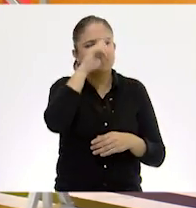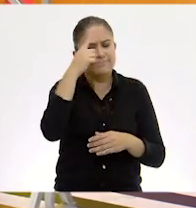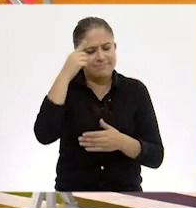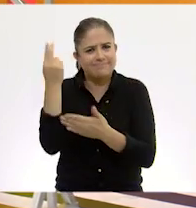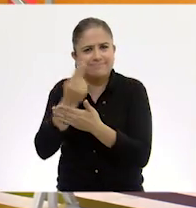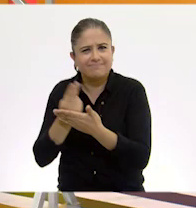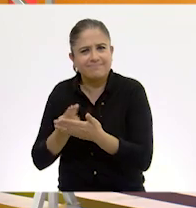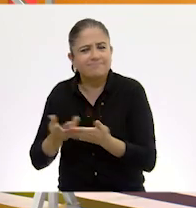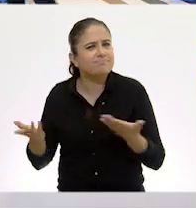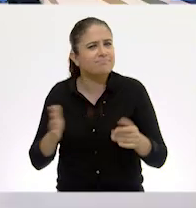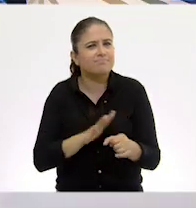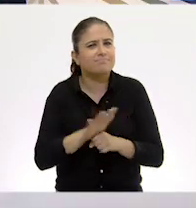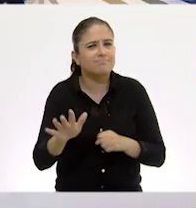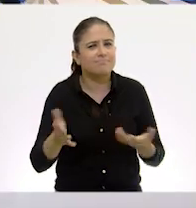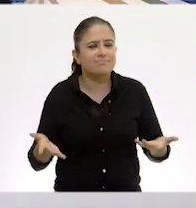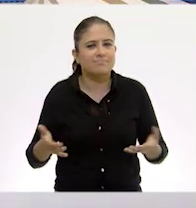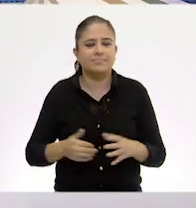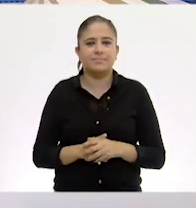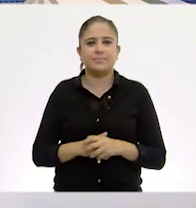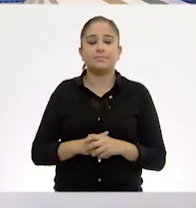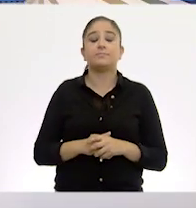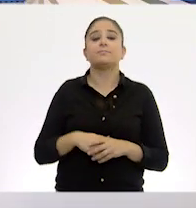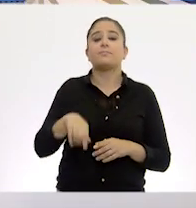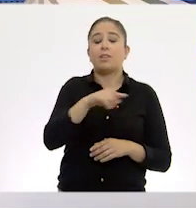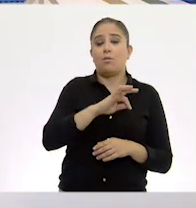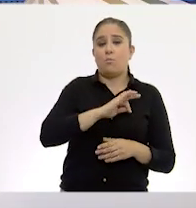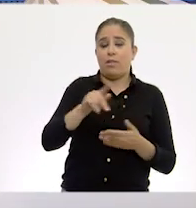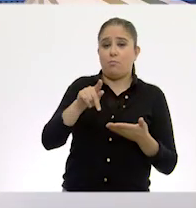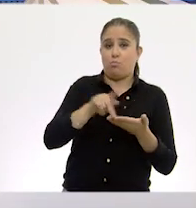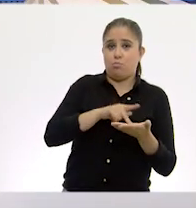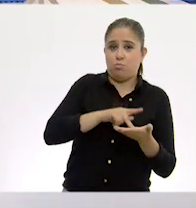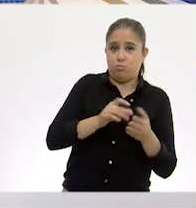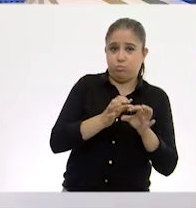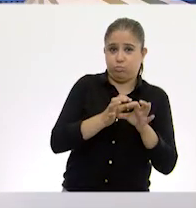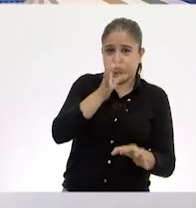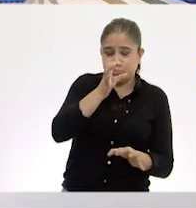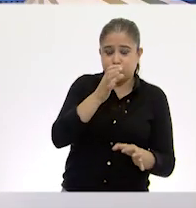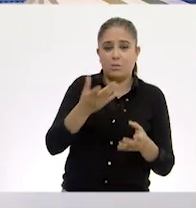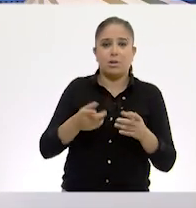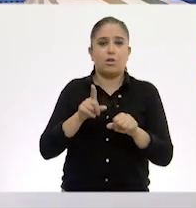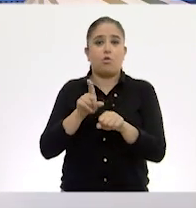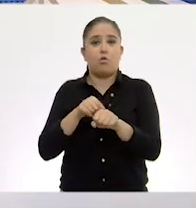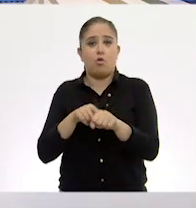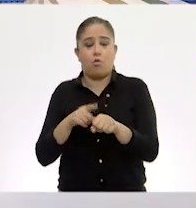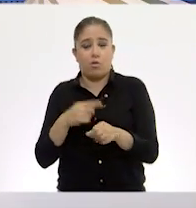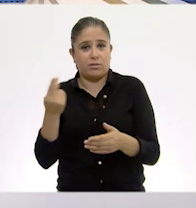favor? Sí, mira, técnica aquí mixta. Nosotros tenemos, pueden ser plumones. Sí, o colores. Colores.